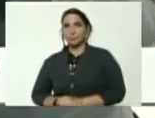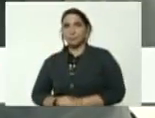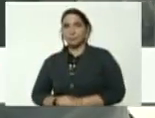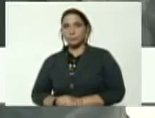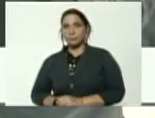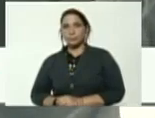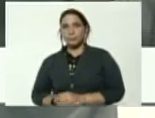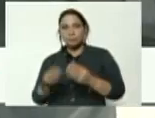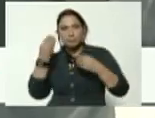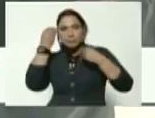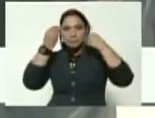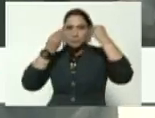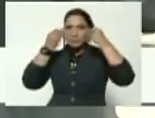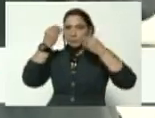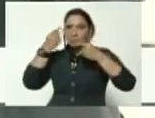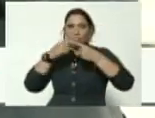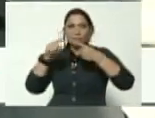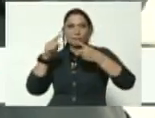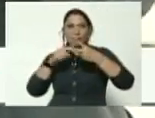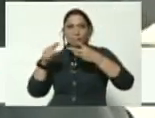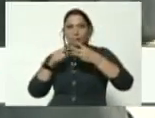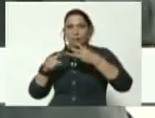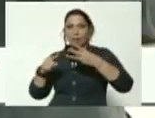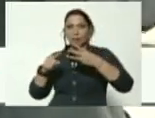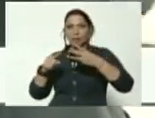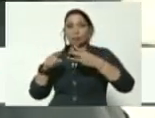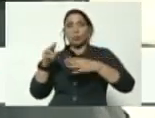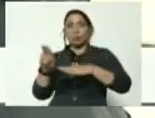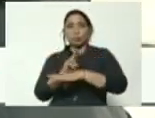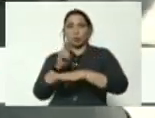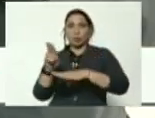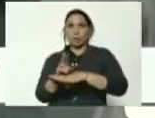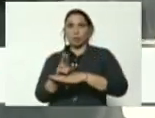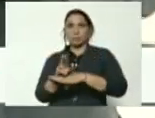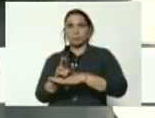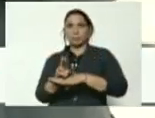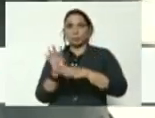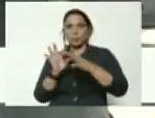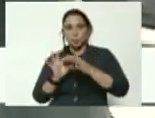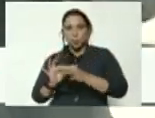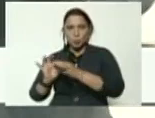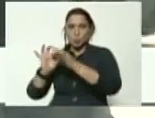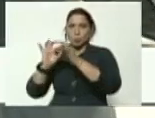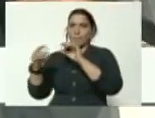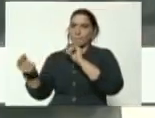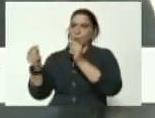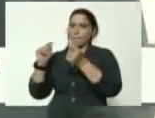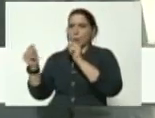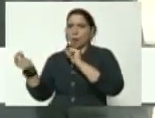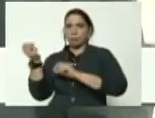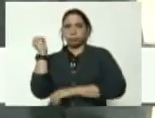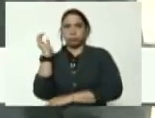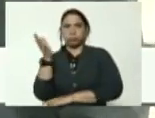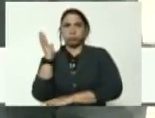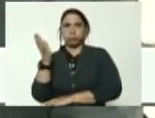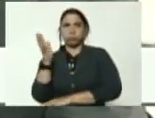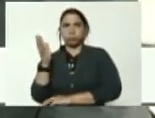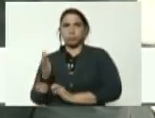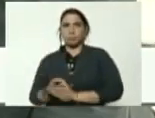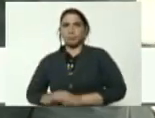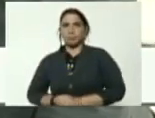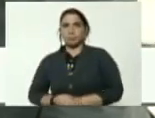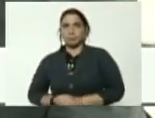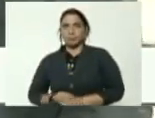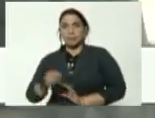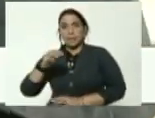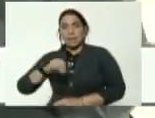organizando los distintos unidades de reunión y de debate y de asamblea del